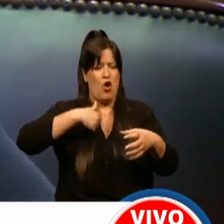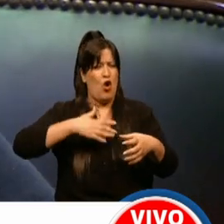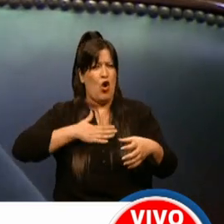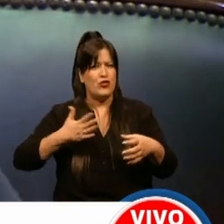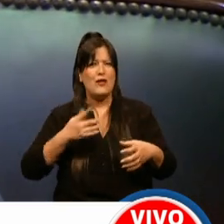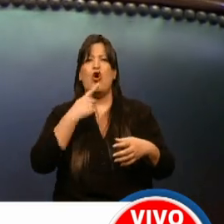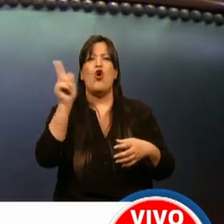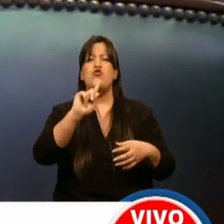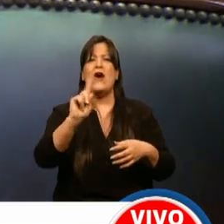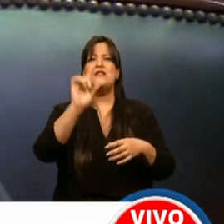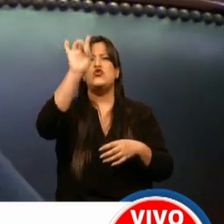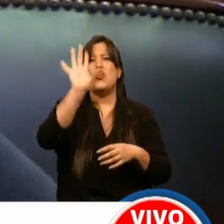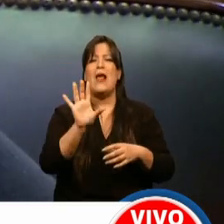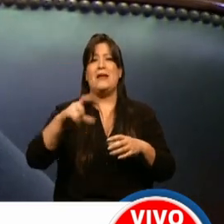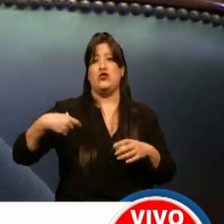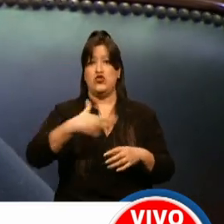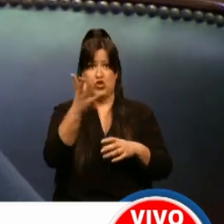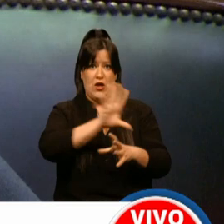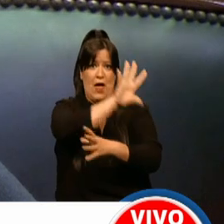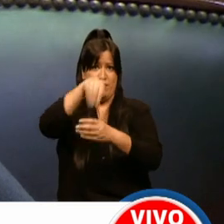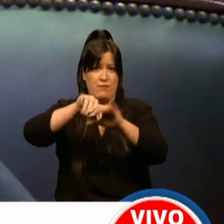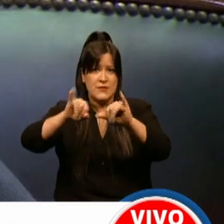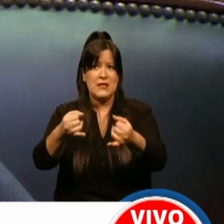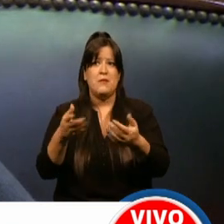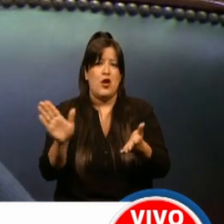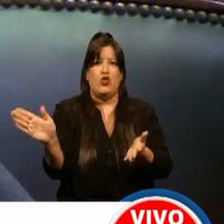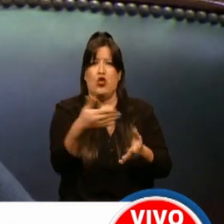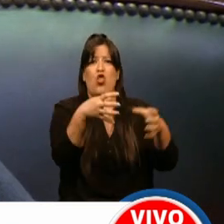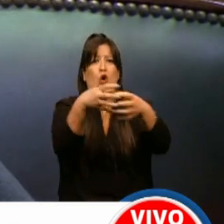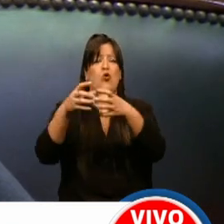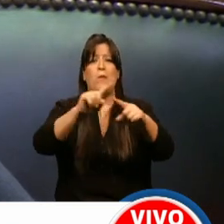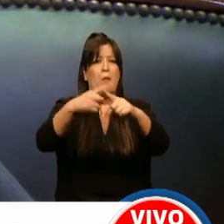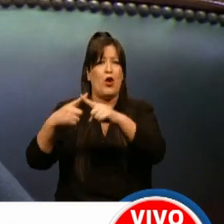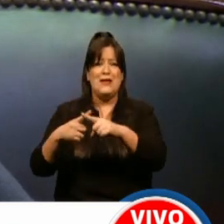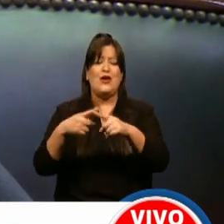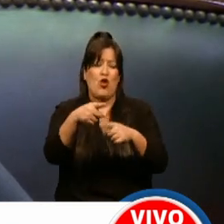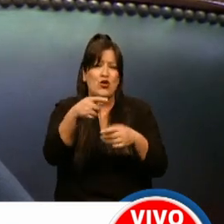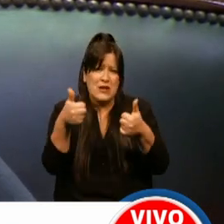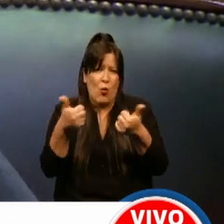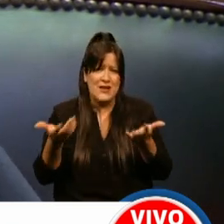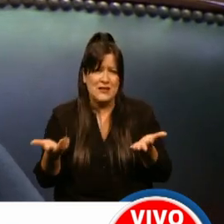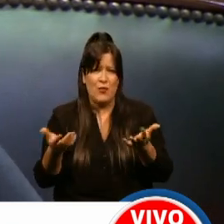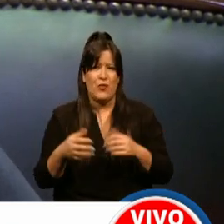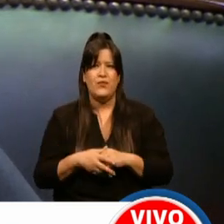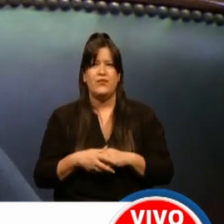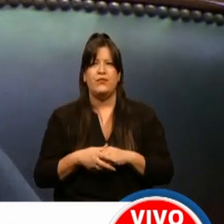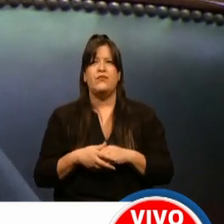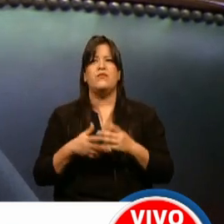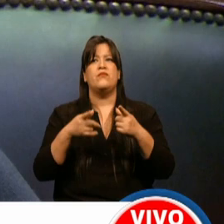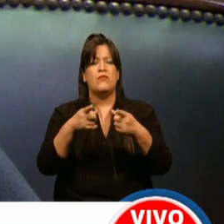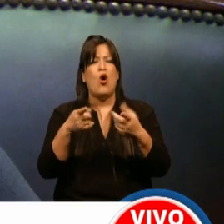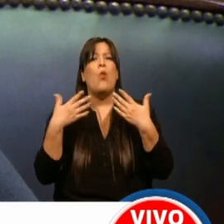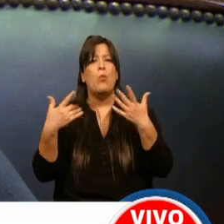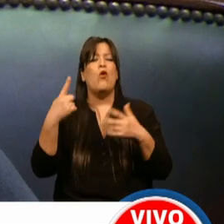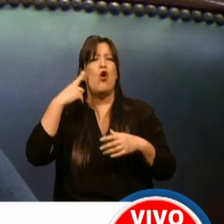no son solamente parte de la sociedad ya nos atraviesan en todos los partidos y está buenísimo en parte se